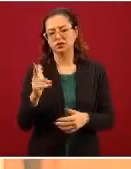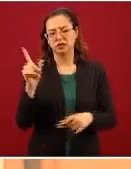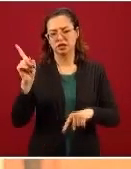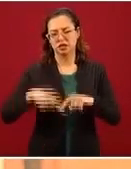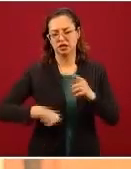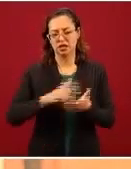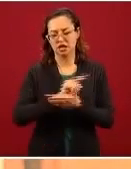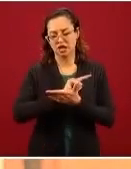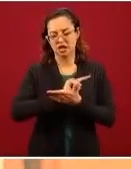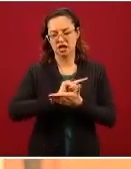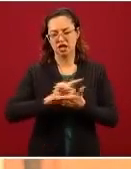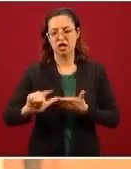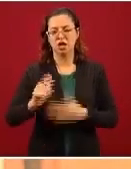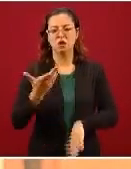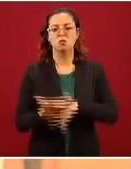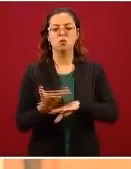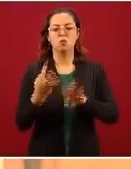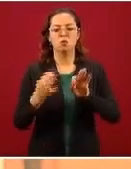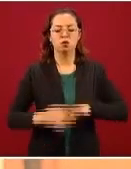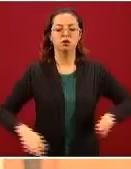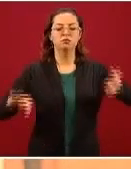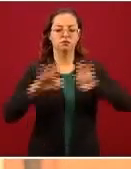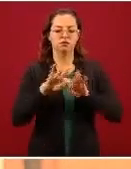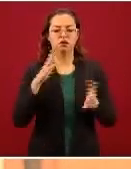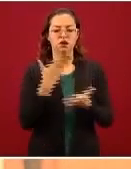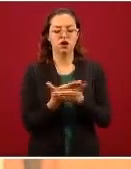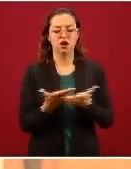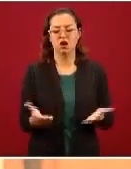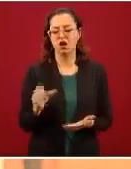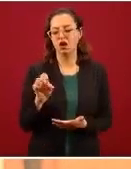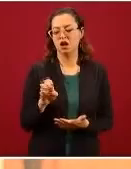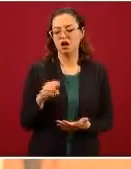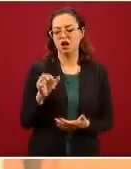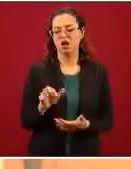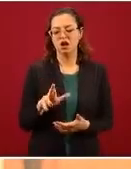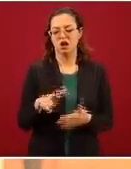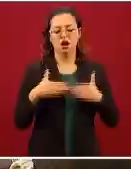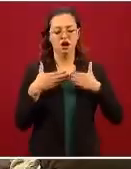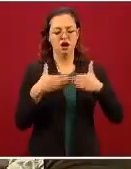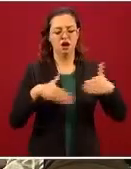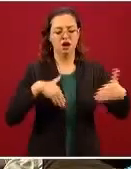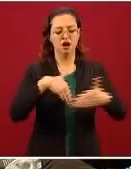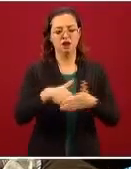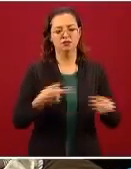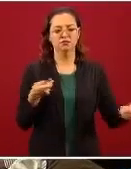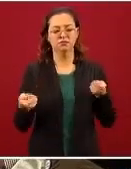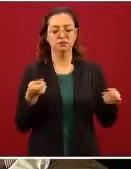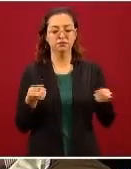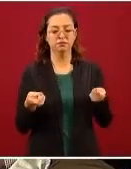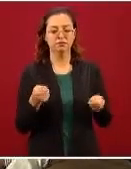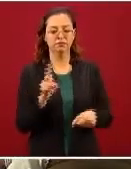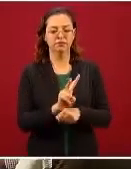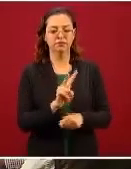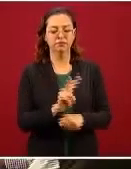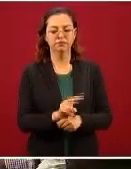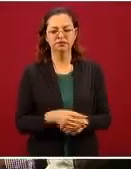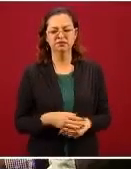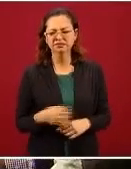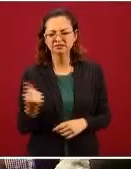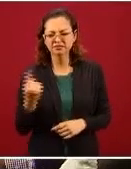la importancia que Marina tome el control de la seguridad de los puertos. ¿Perdón?